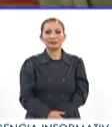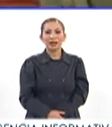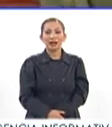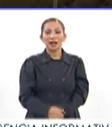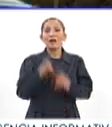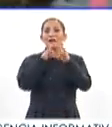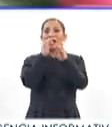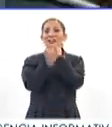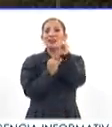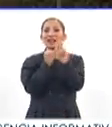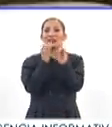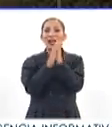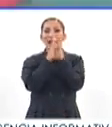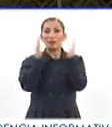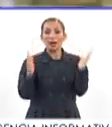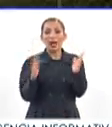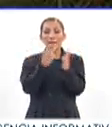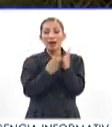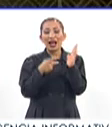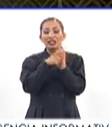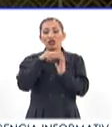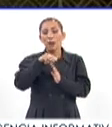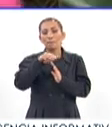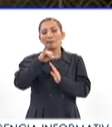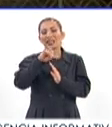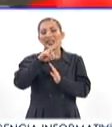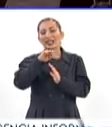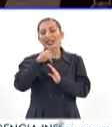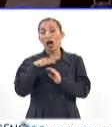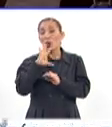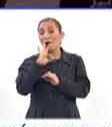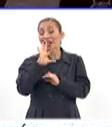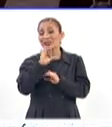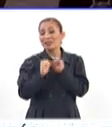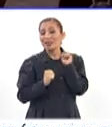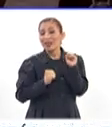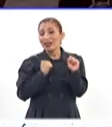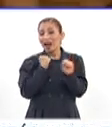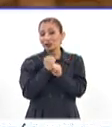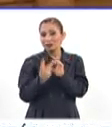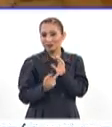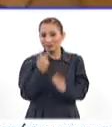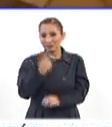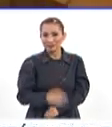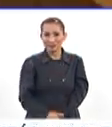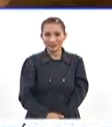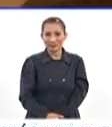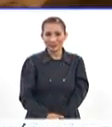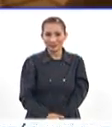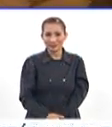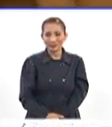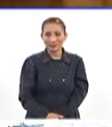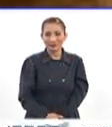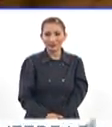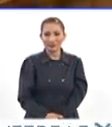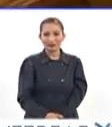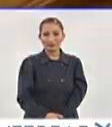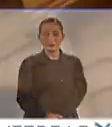La Feria Internacional del Libro del Palacio de Minería celebra su 40º aniversario.